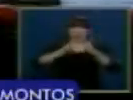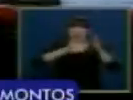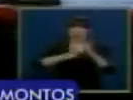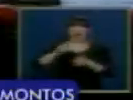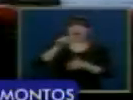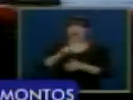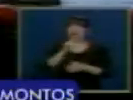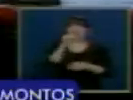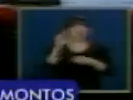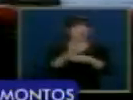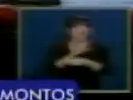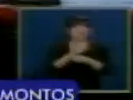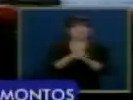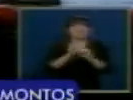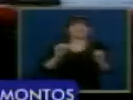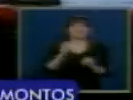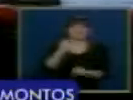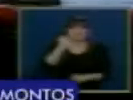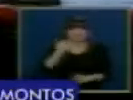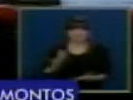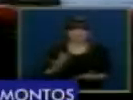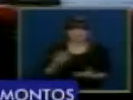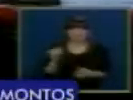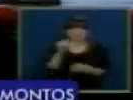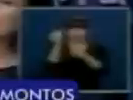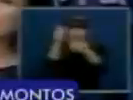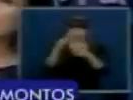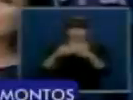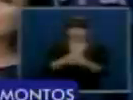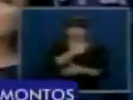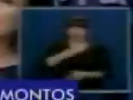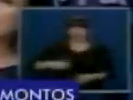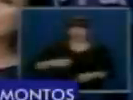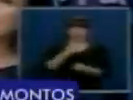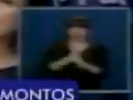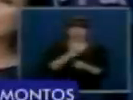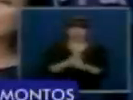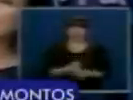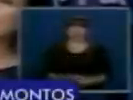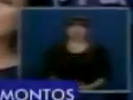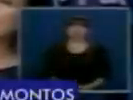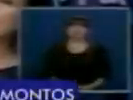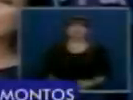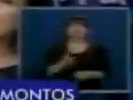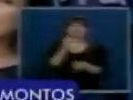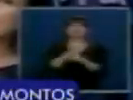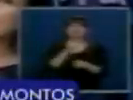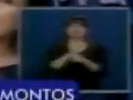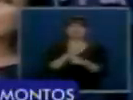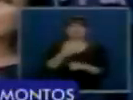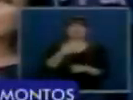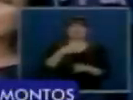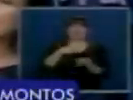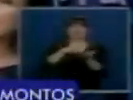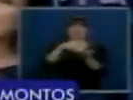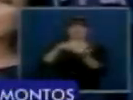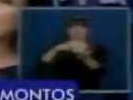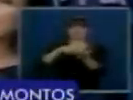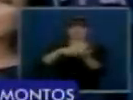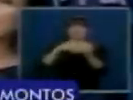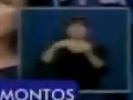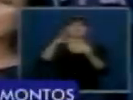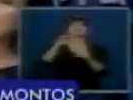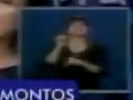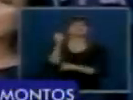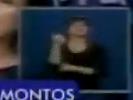no funcionan ni los teléfonos, como lo reportó la nueva presidenta ejecutiva. La institución tiene cuentas por cobrar por más de